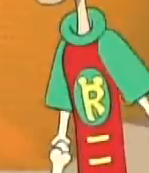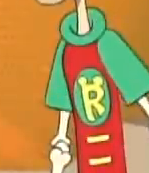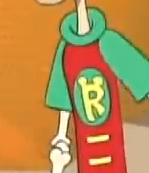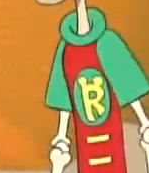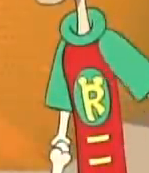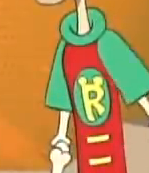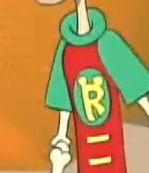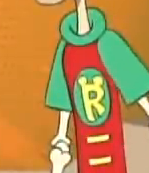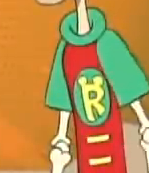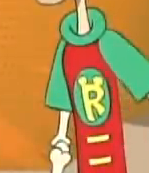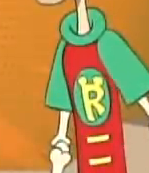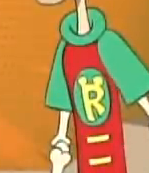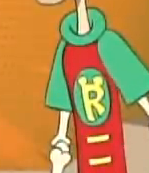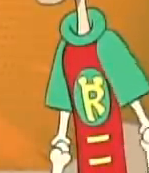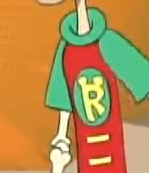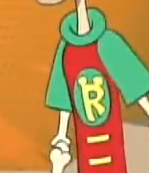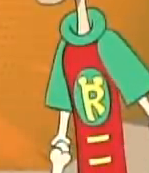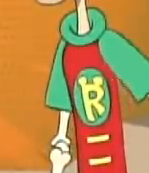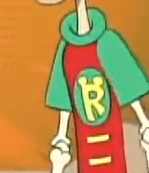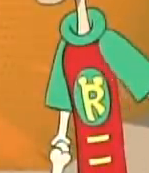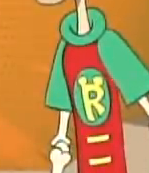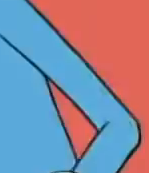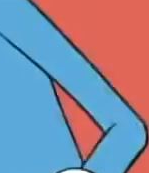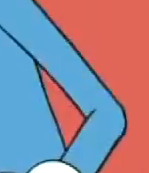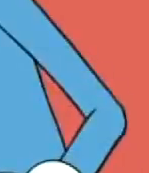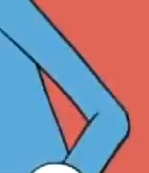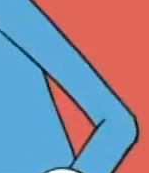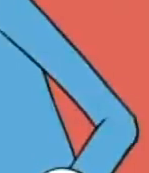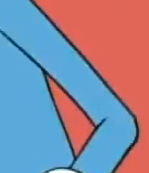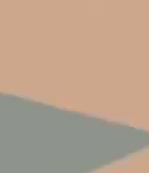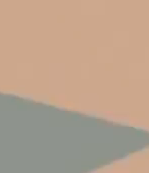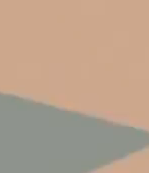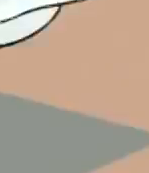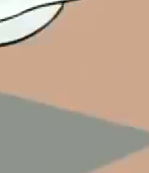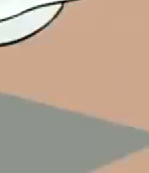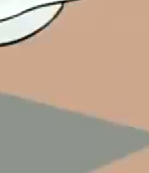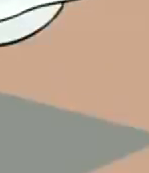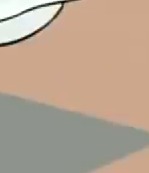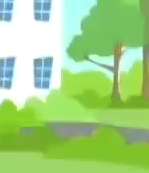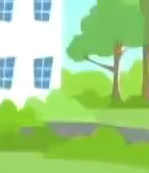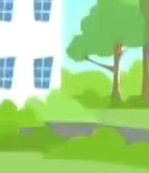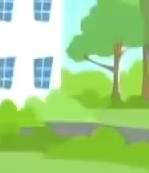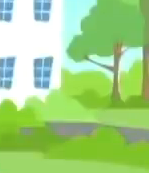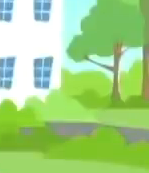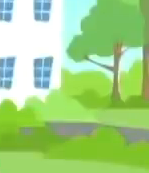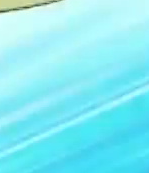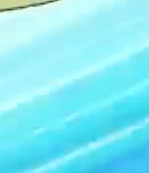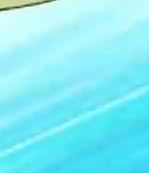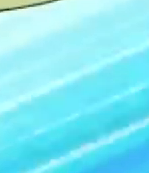sufrir. Ustedes son muy inteligentes en eso. Very good. Dispara.